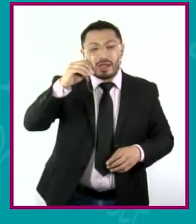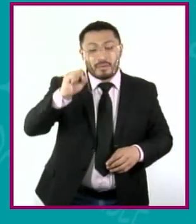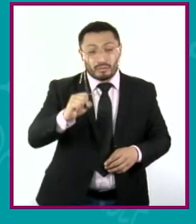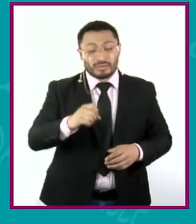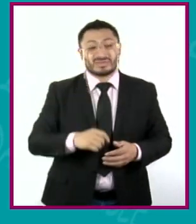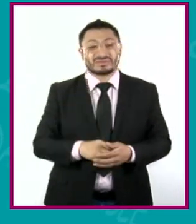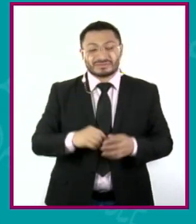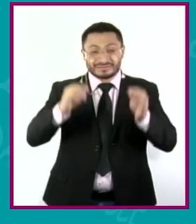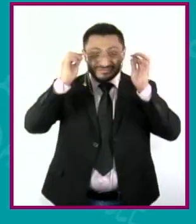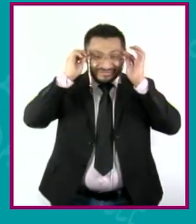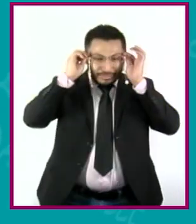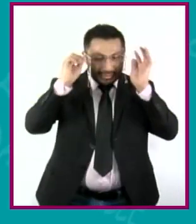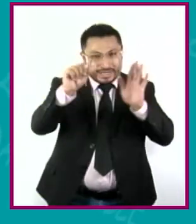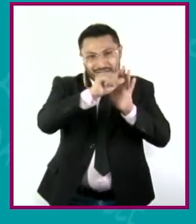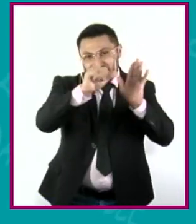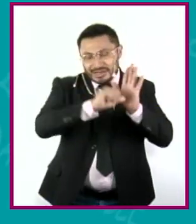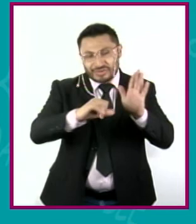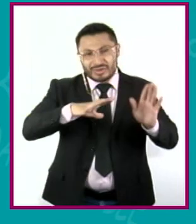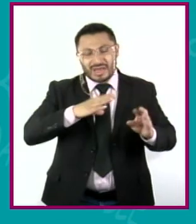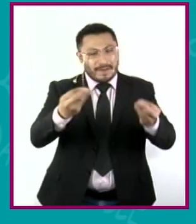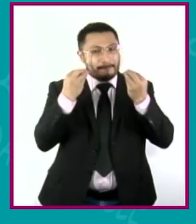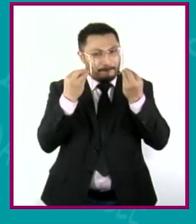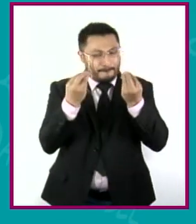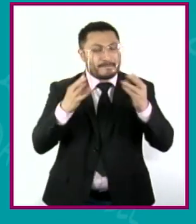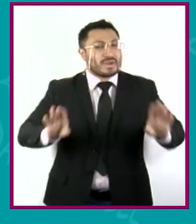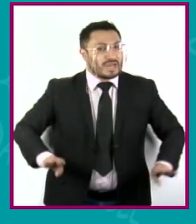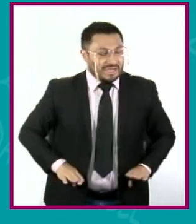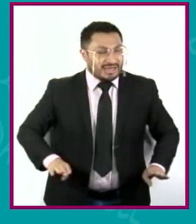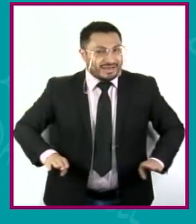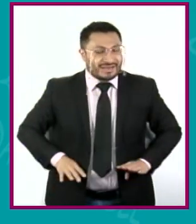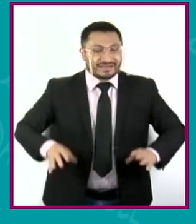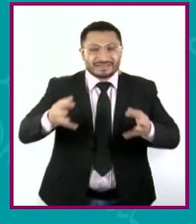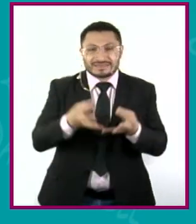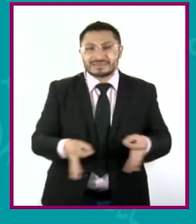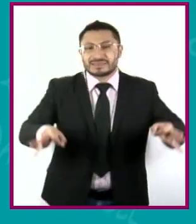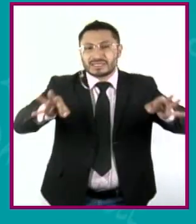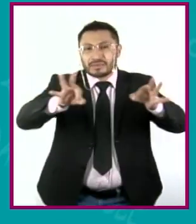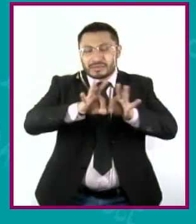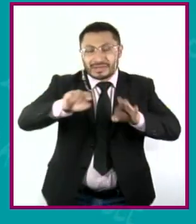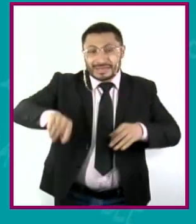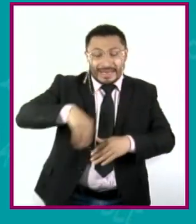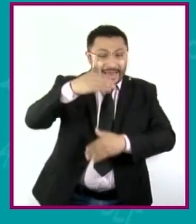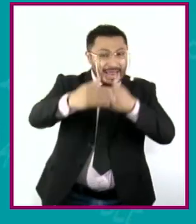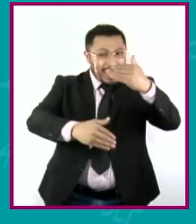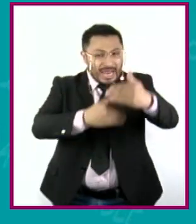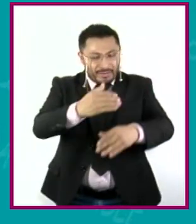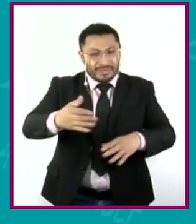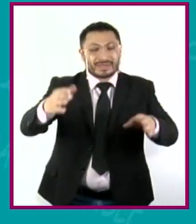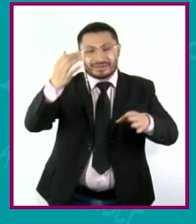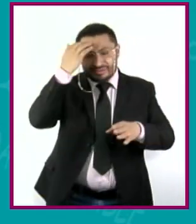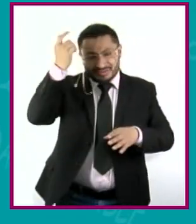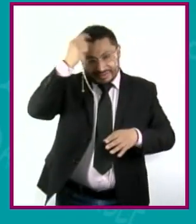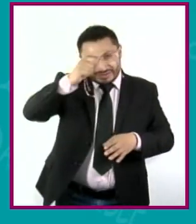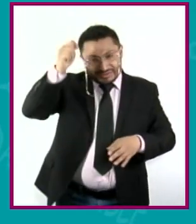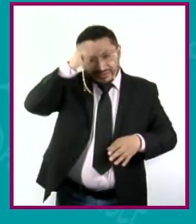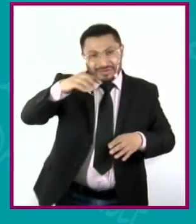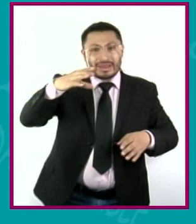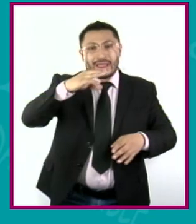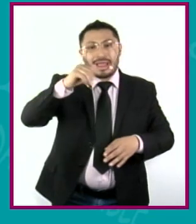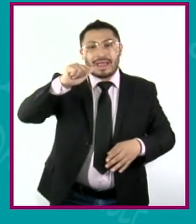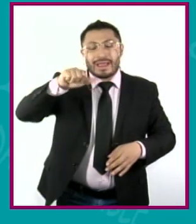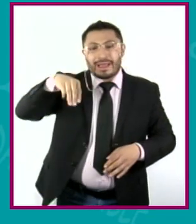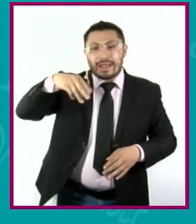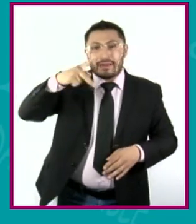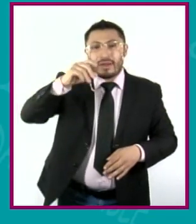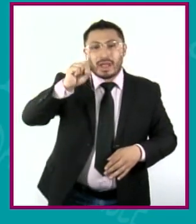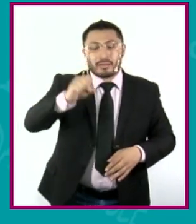El artículo contiene la mayoría de las características básicas de lo que más tarde se convirtió en la teoría de campos finitos. La